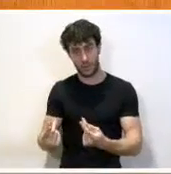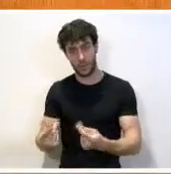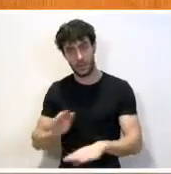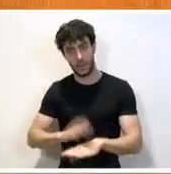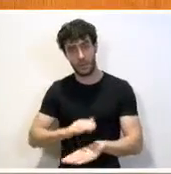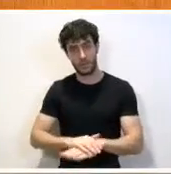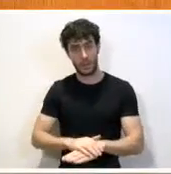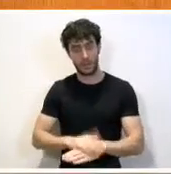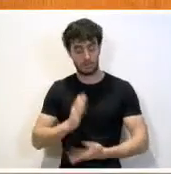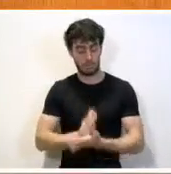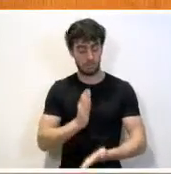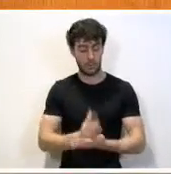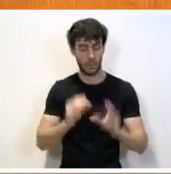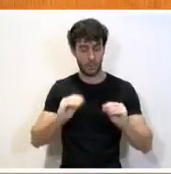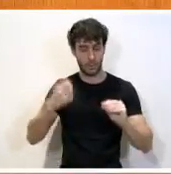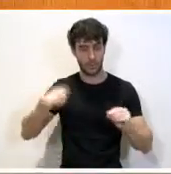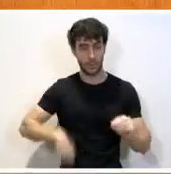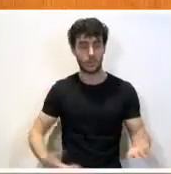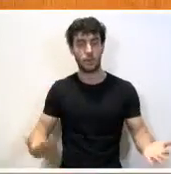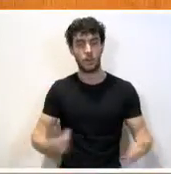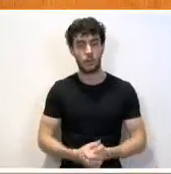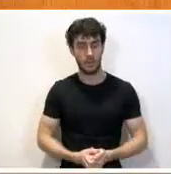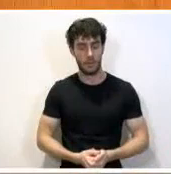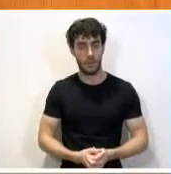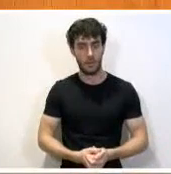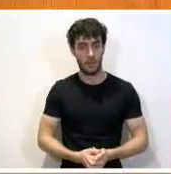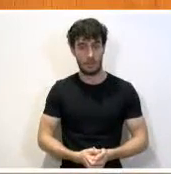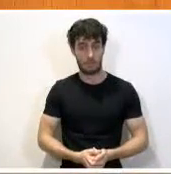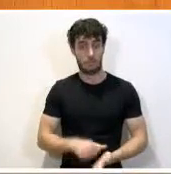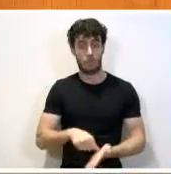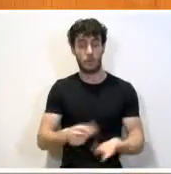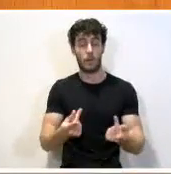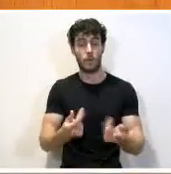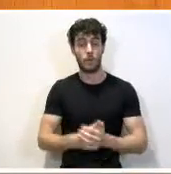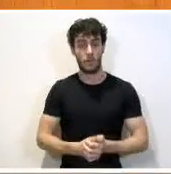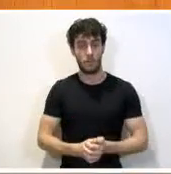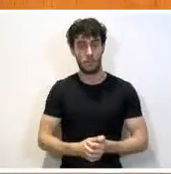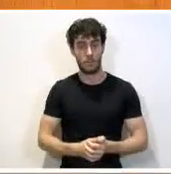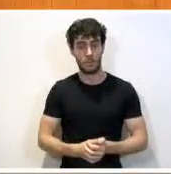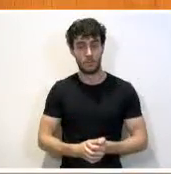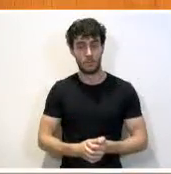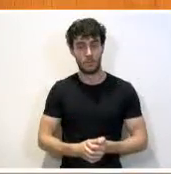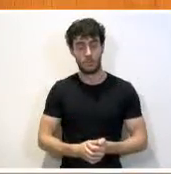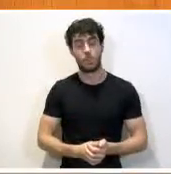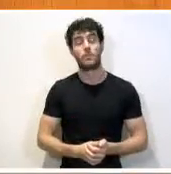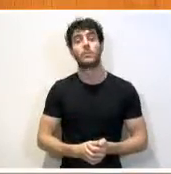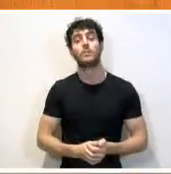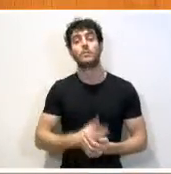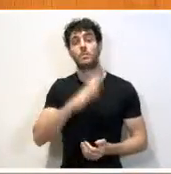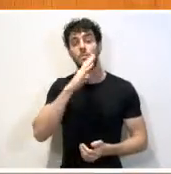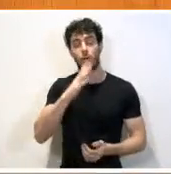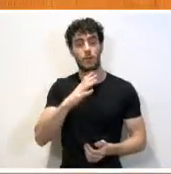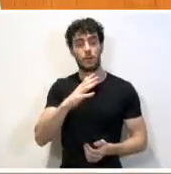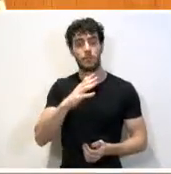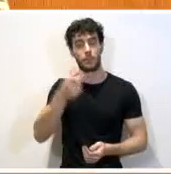poder cursar sus estudios de formación profesional en la capital, ya que no tienen mecanismo alguno para volver a